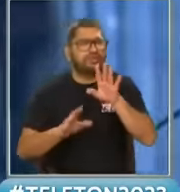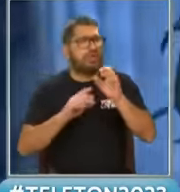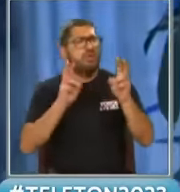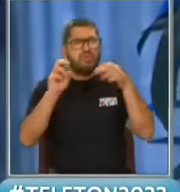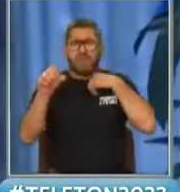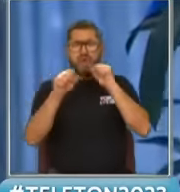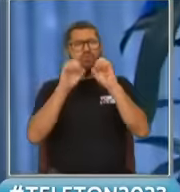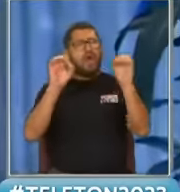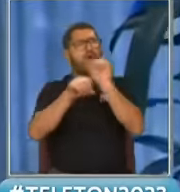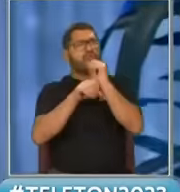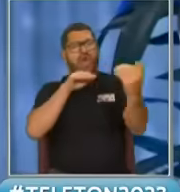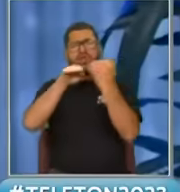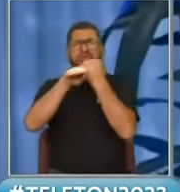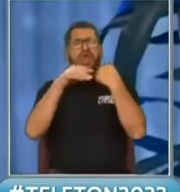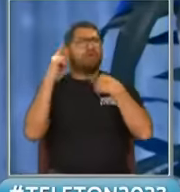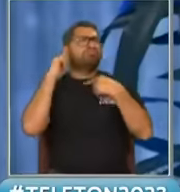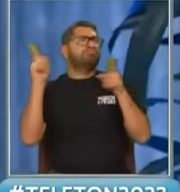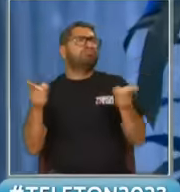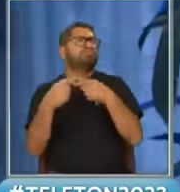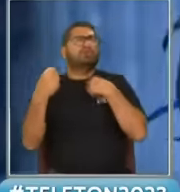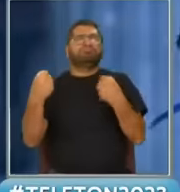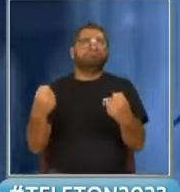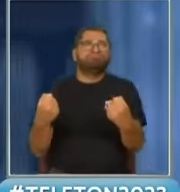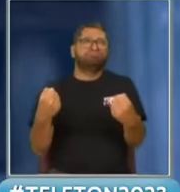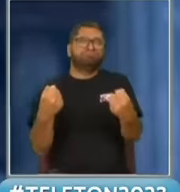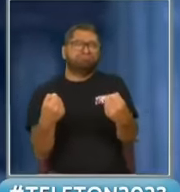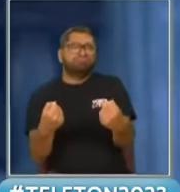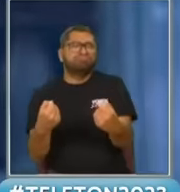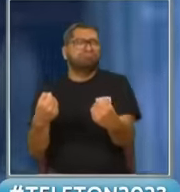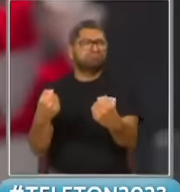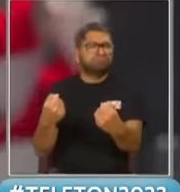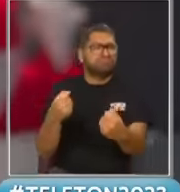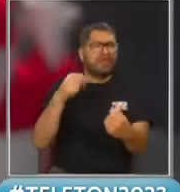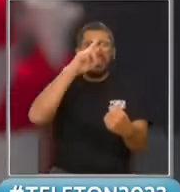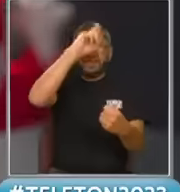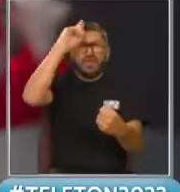escuchando ahí Leo Rey.